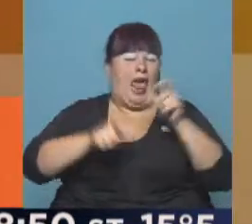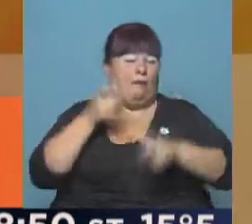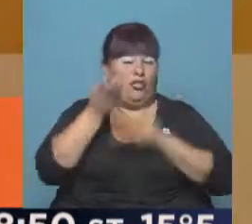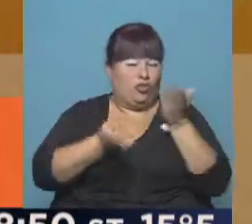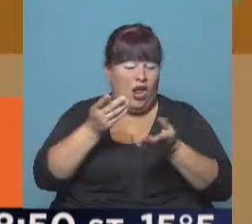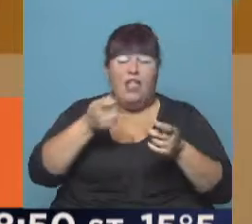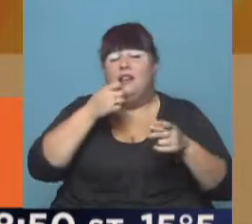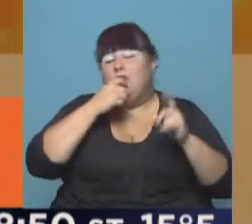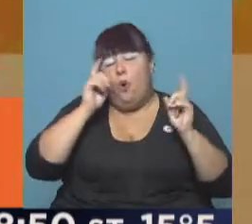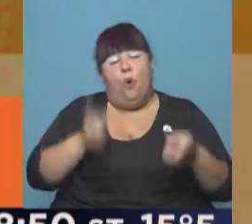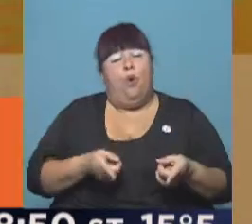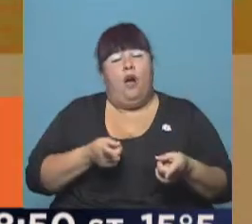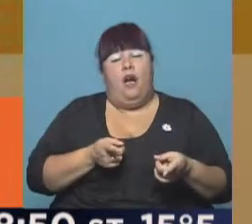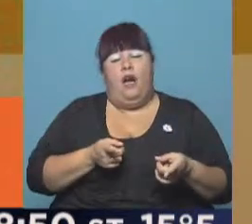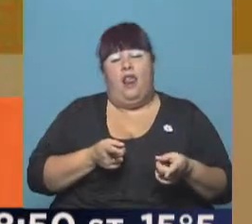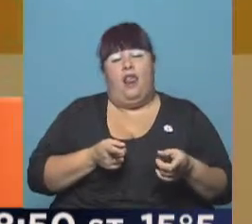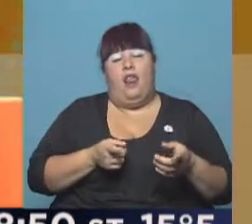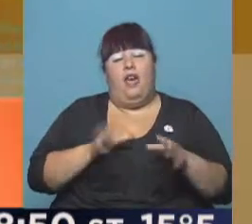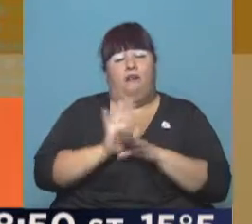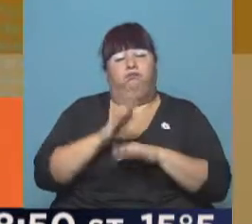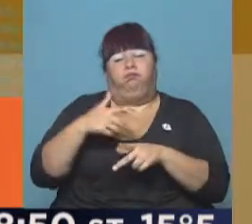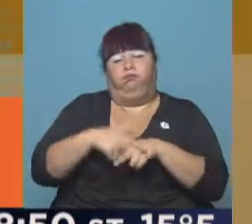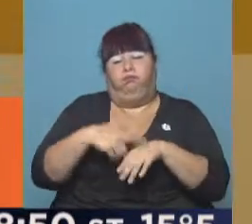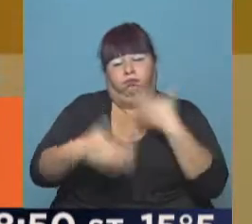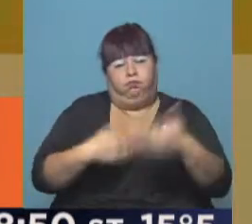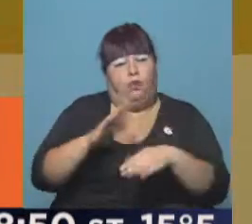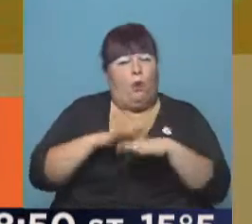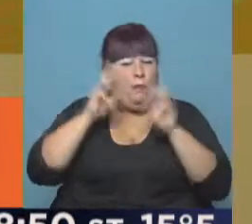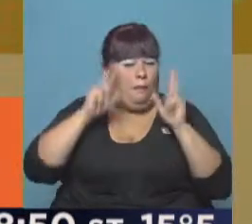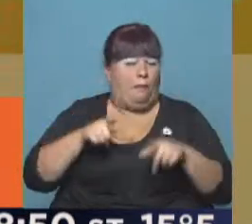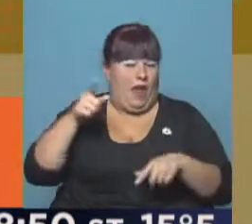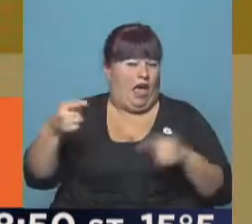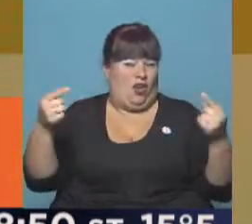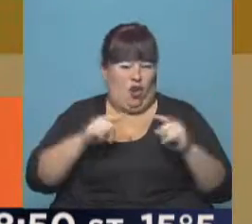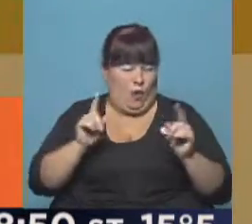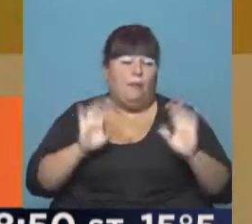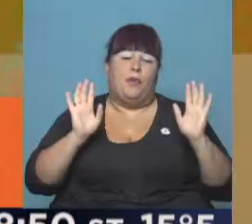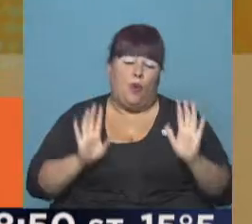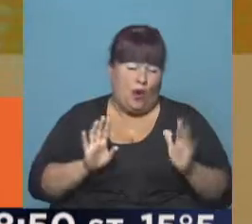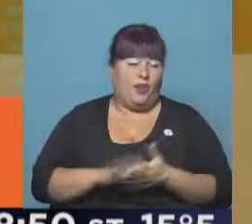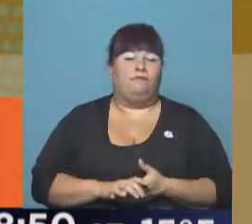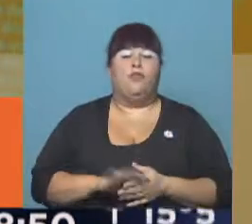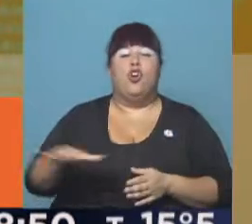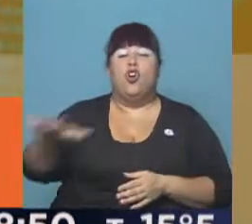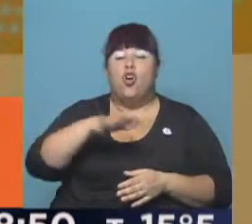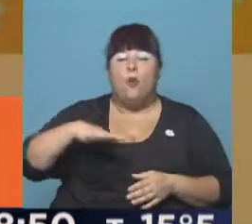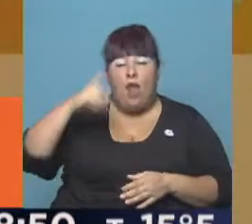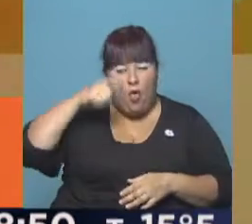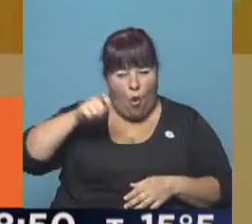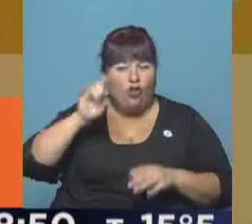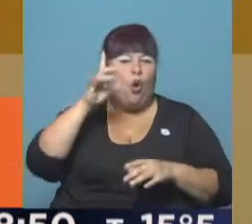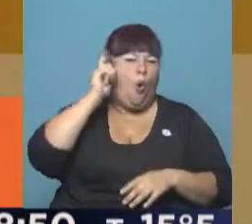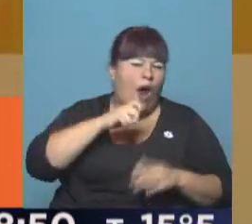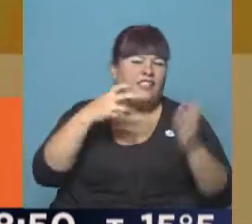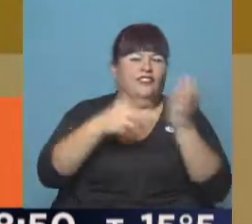y que sin embargo quedan atrasadas frente a estas iniciativas realmente inconducentes pero bueno toda la comunidad judicial no son los